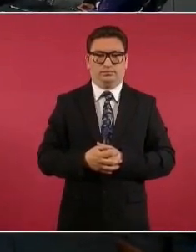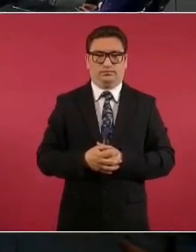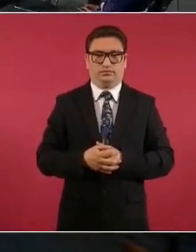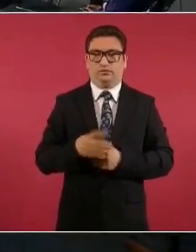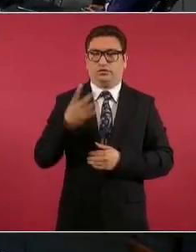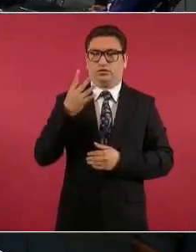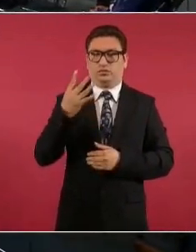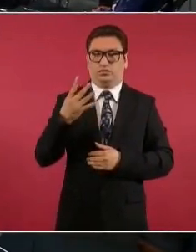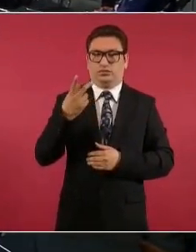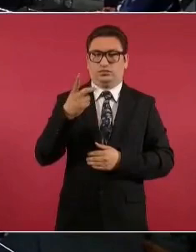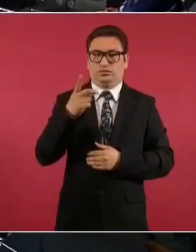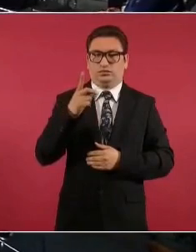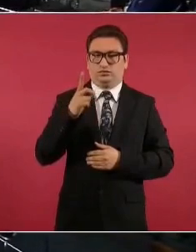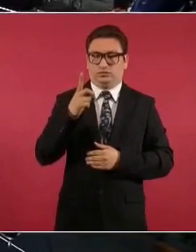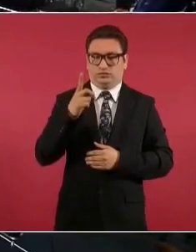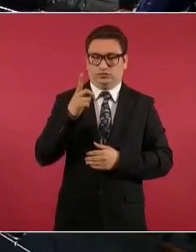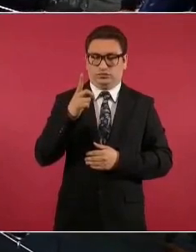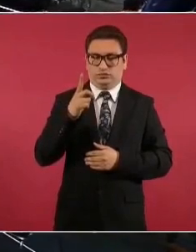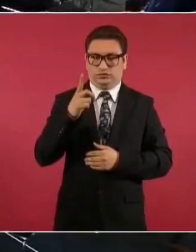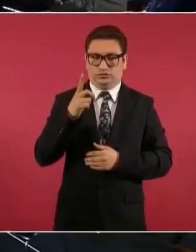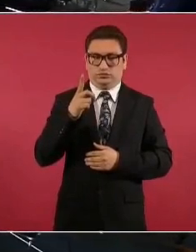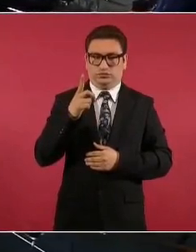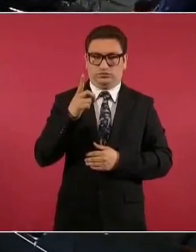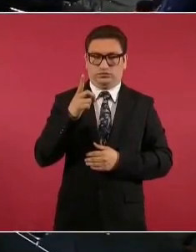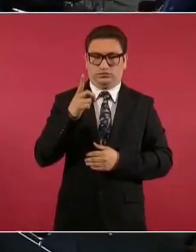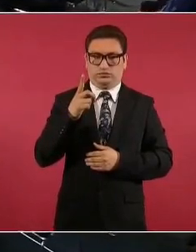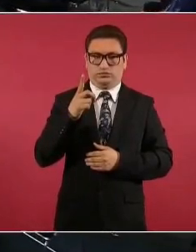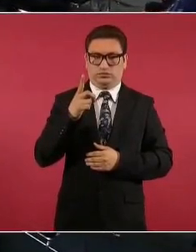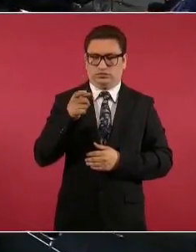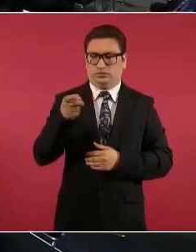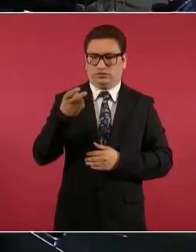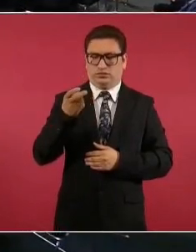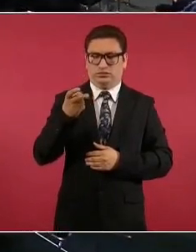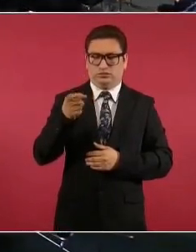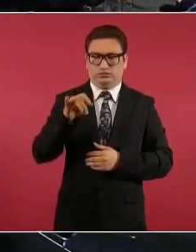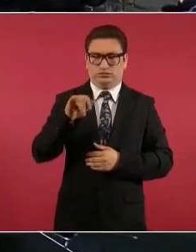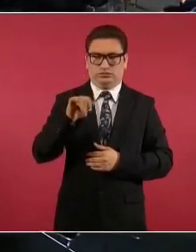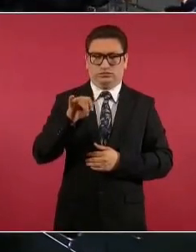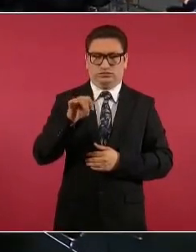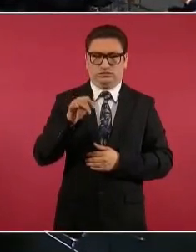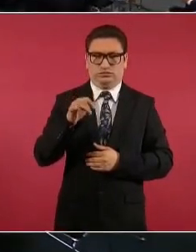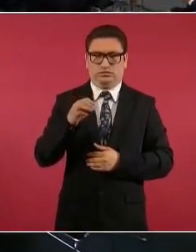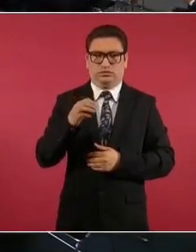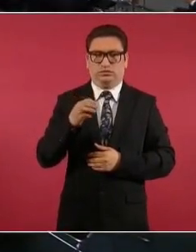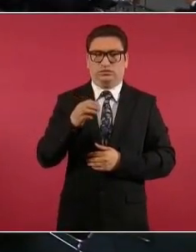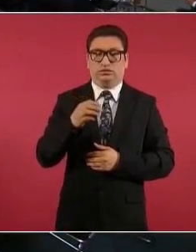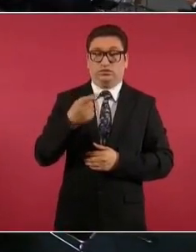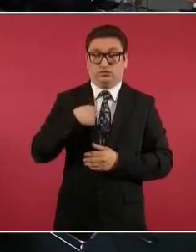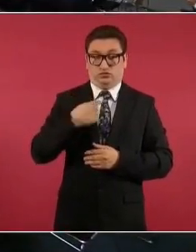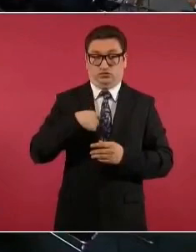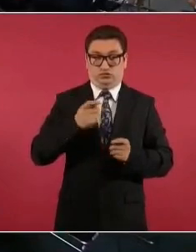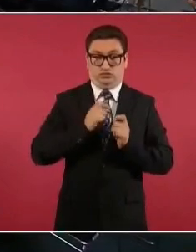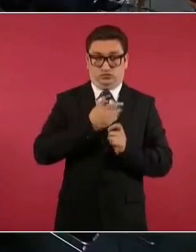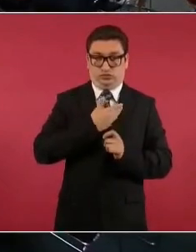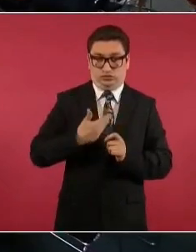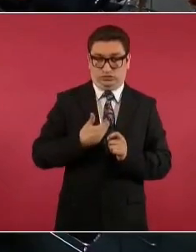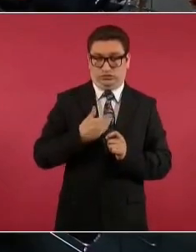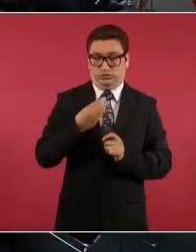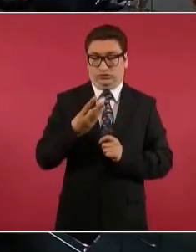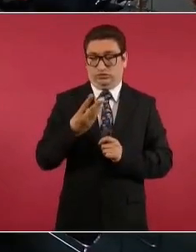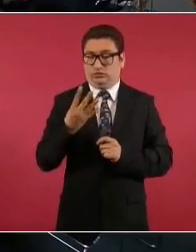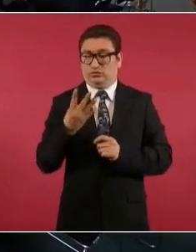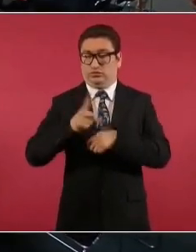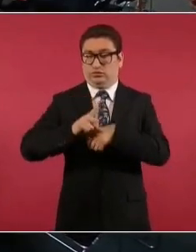Del 4 de diciembre de… Sí, sí, 3, 4 días después, porque es un compromiso.